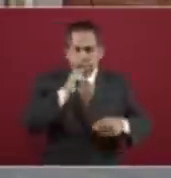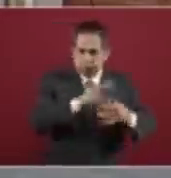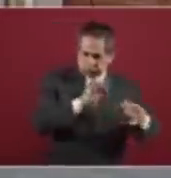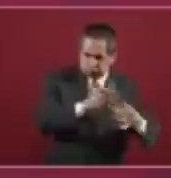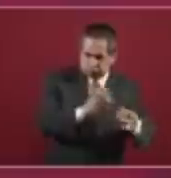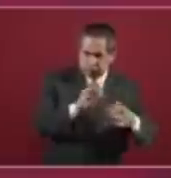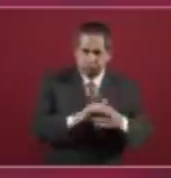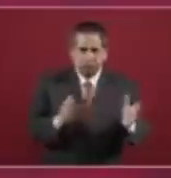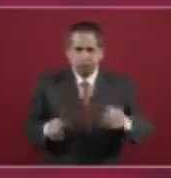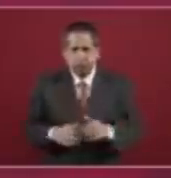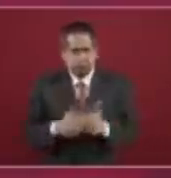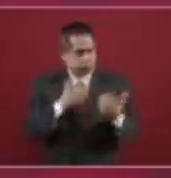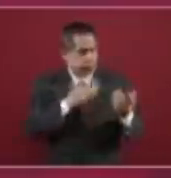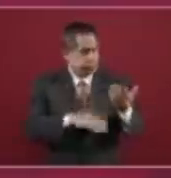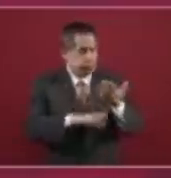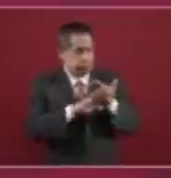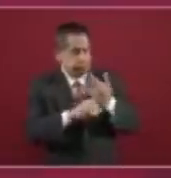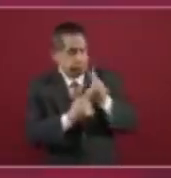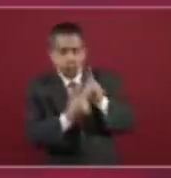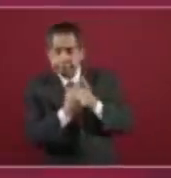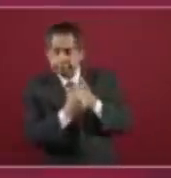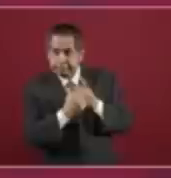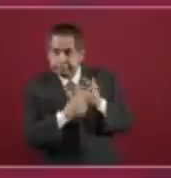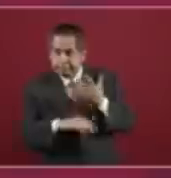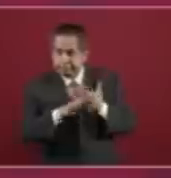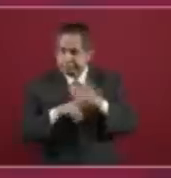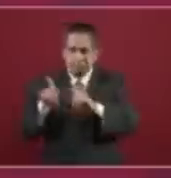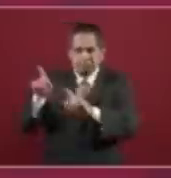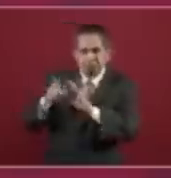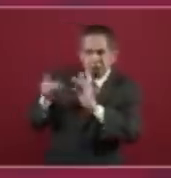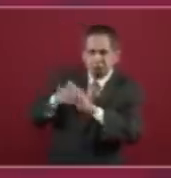Y bienvenida la crítica, bienvenido el cuestionamiento.